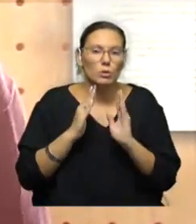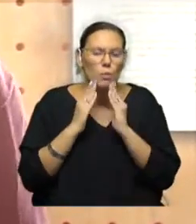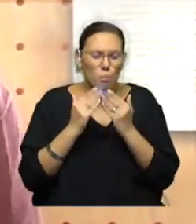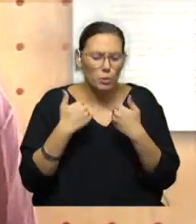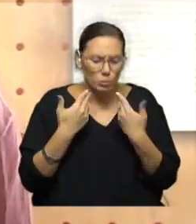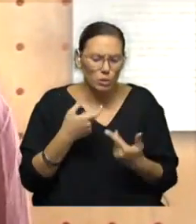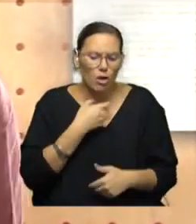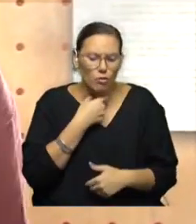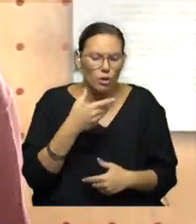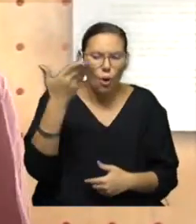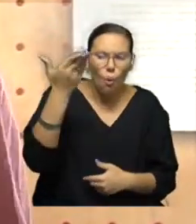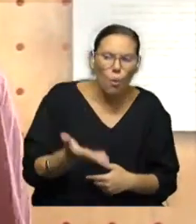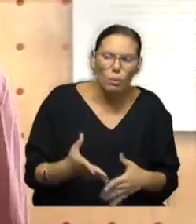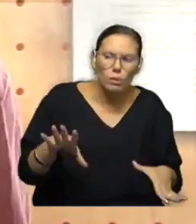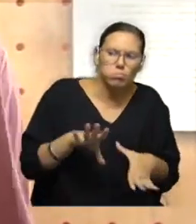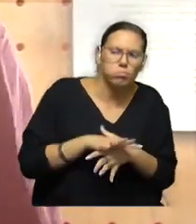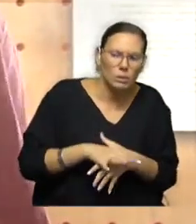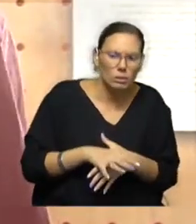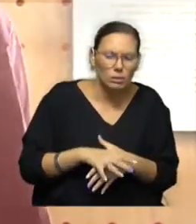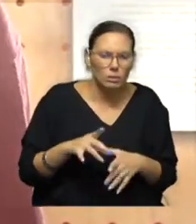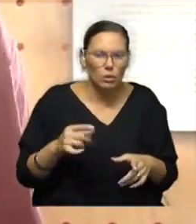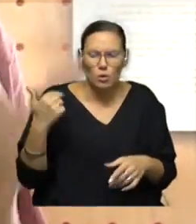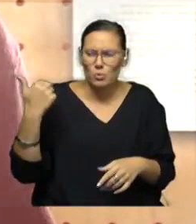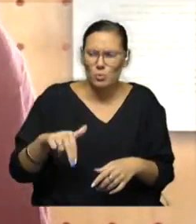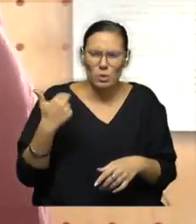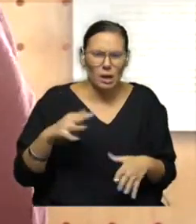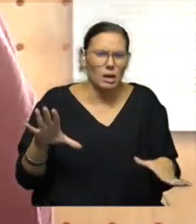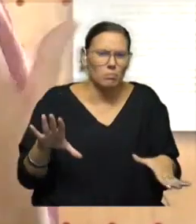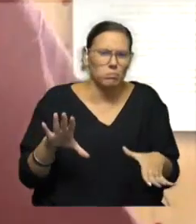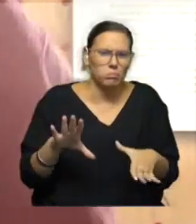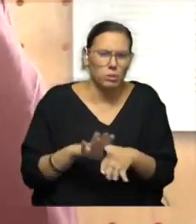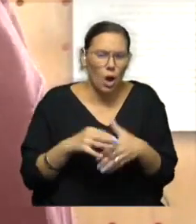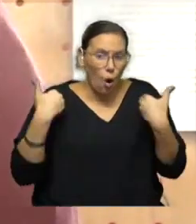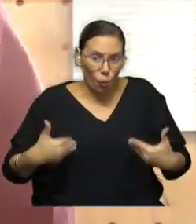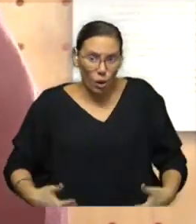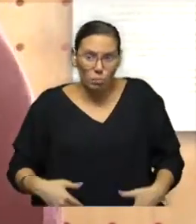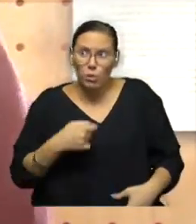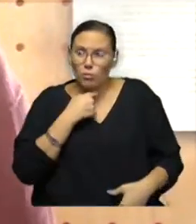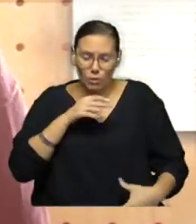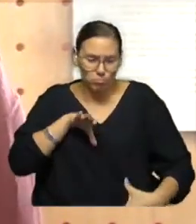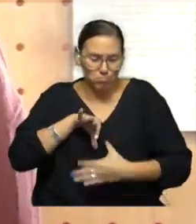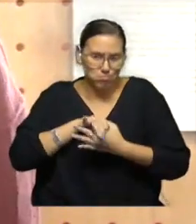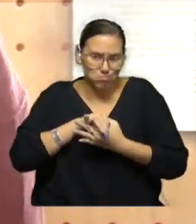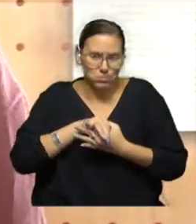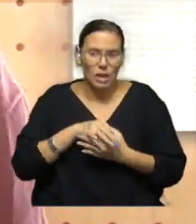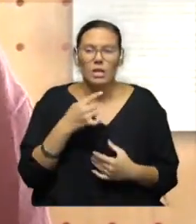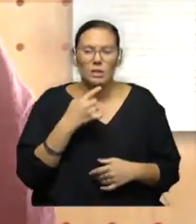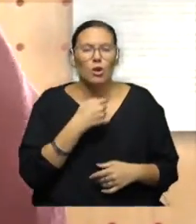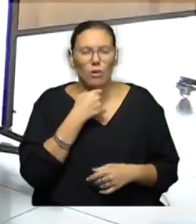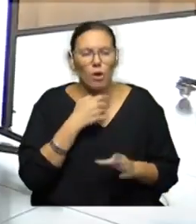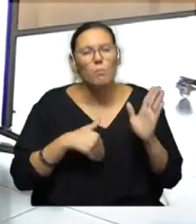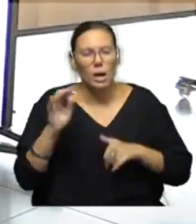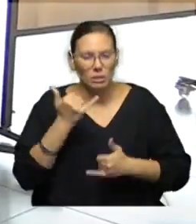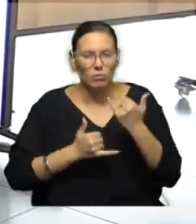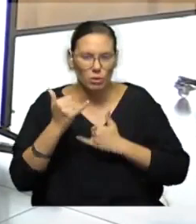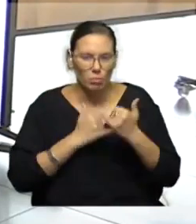cuerpo que tiene la voz? Que no siempre coincide, no siempre, no, nunca creo que coincide con el cuerpo que tenemos. La voz nos dice muchas más cosas y